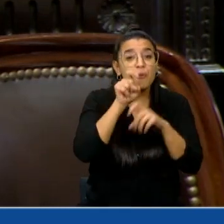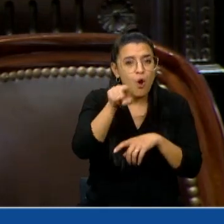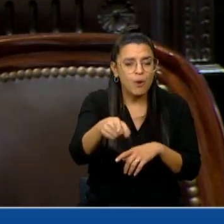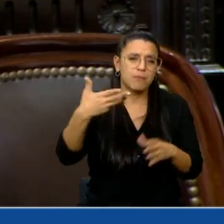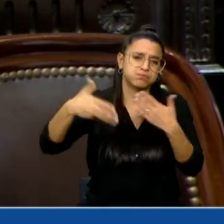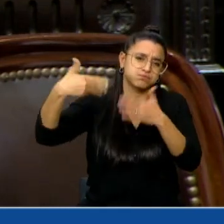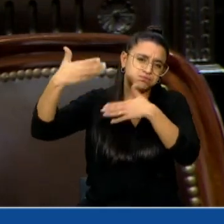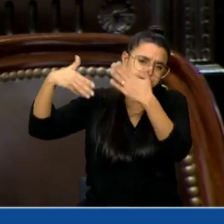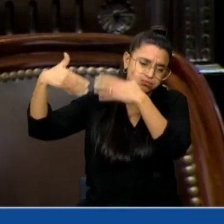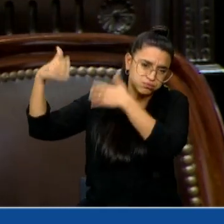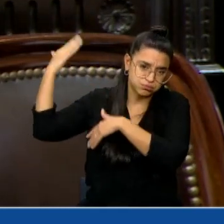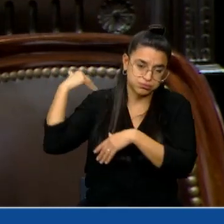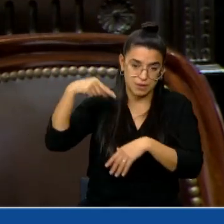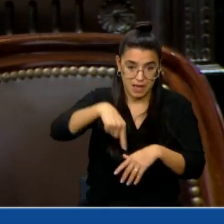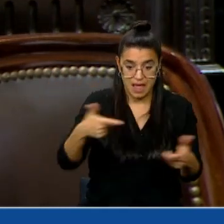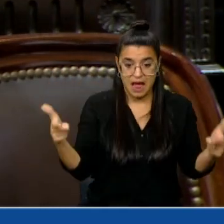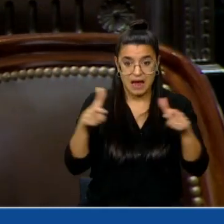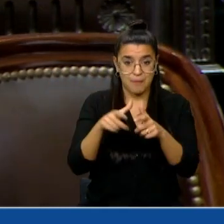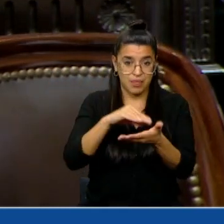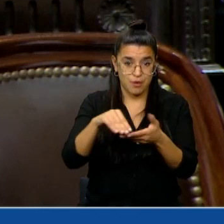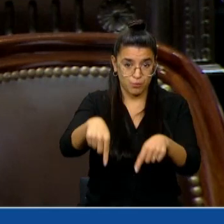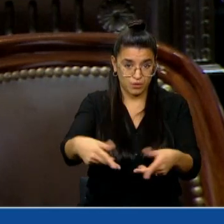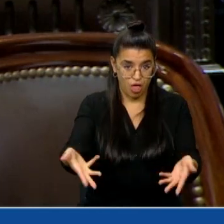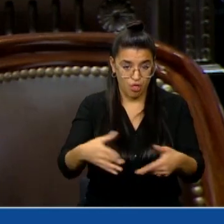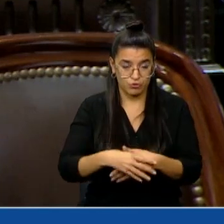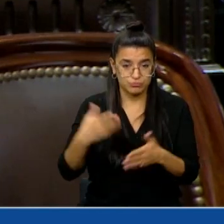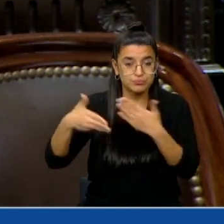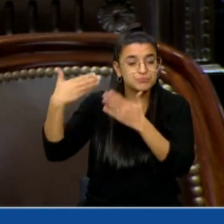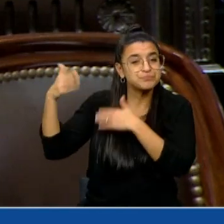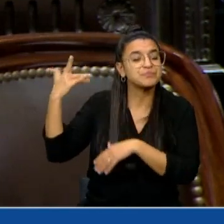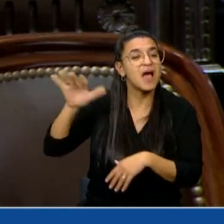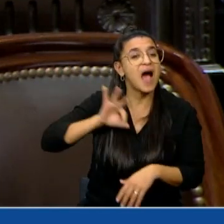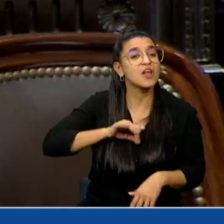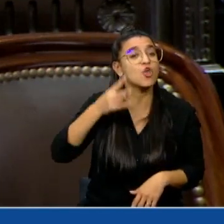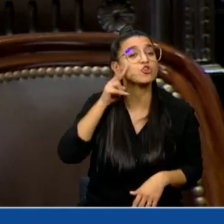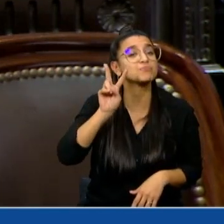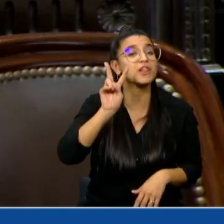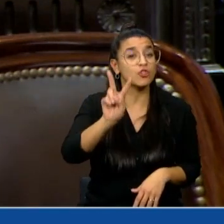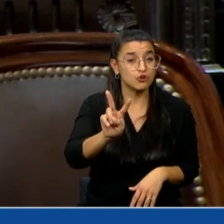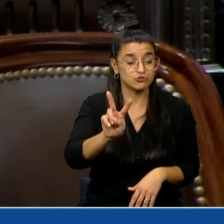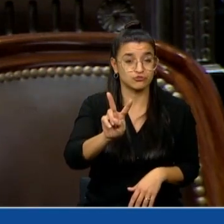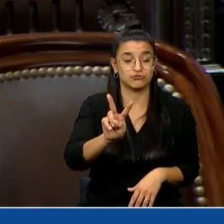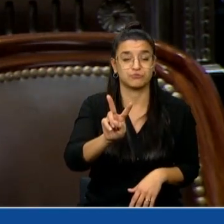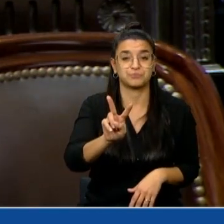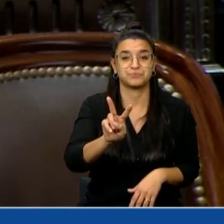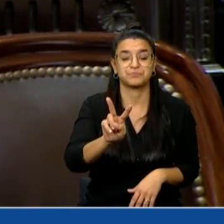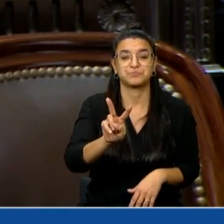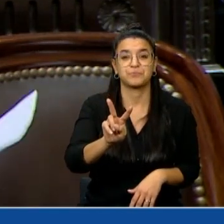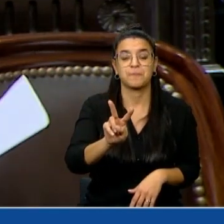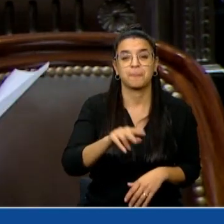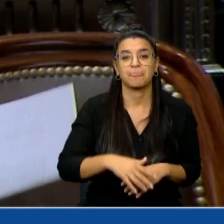larga historia en esta Cámara de Diputados. En el año 2002 ya